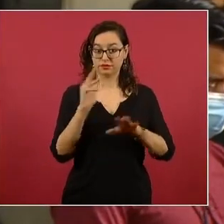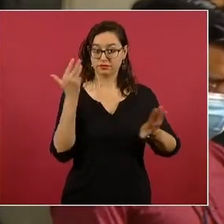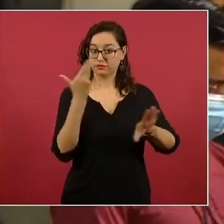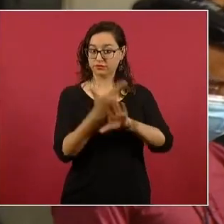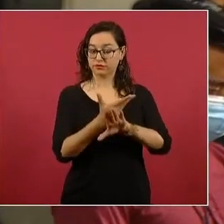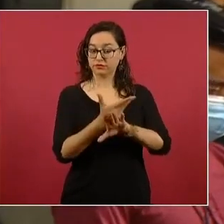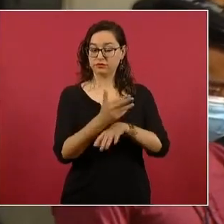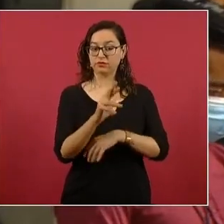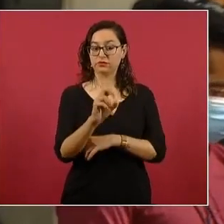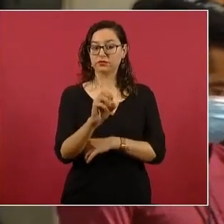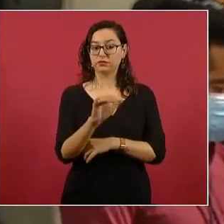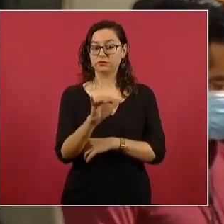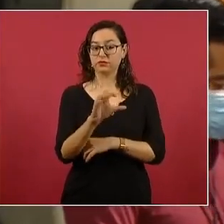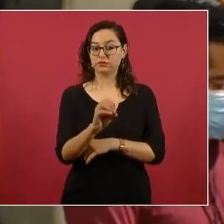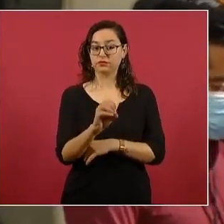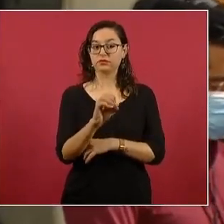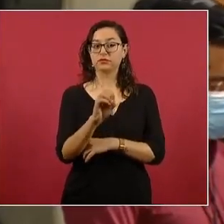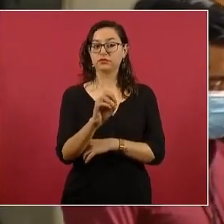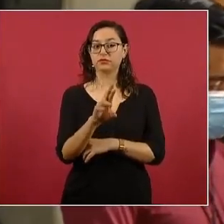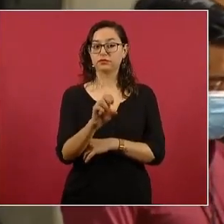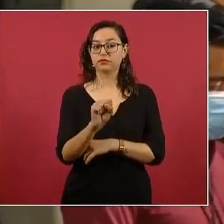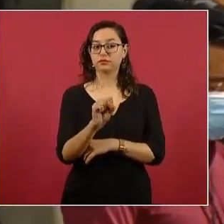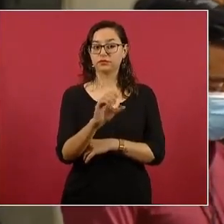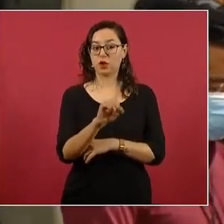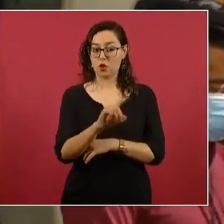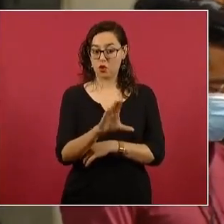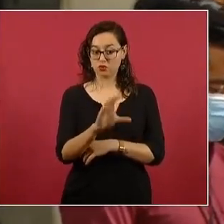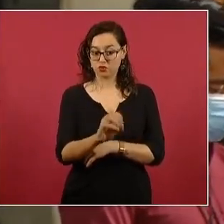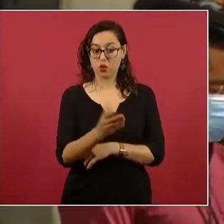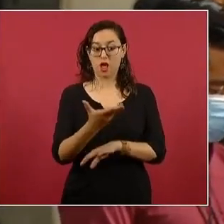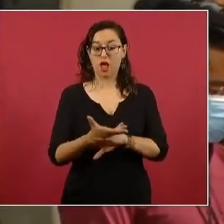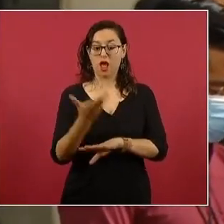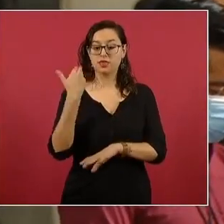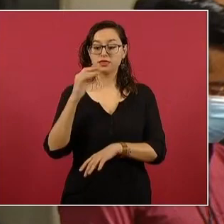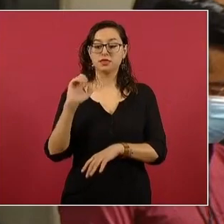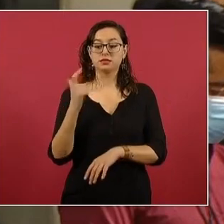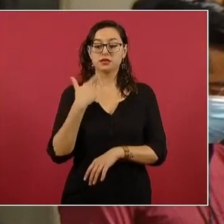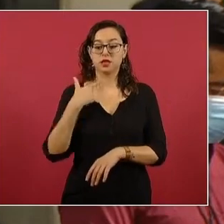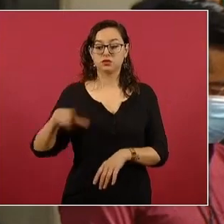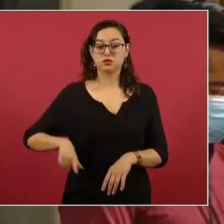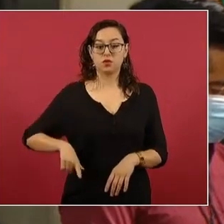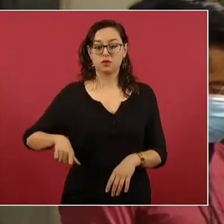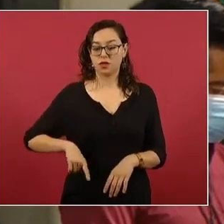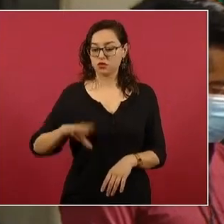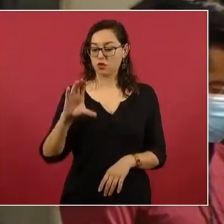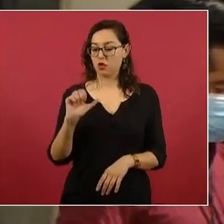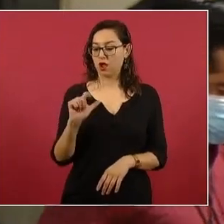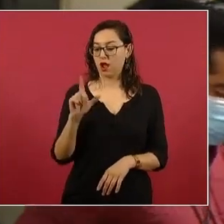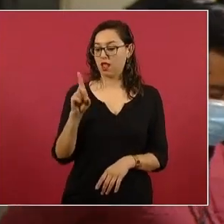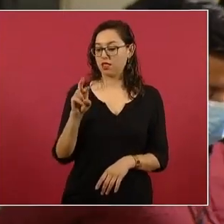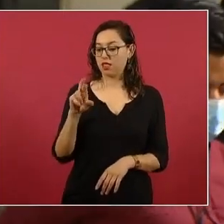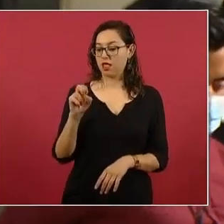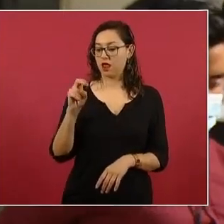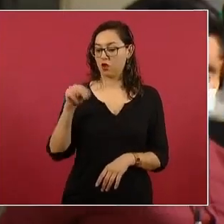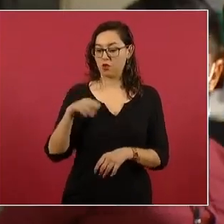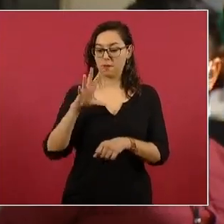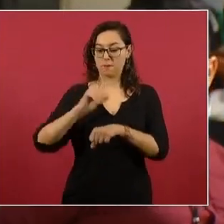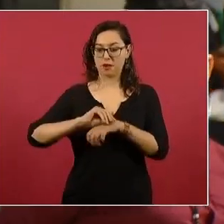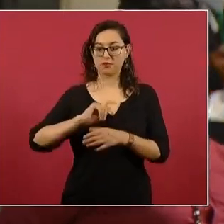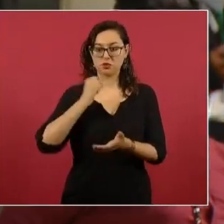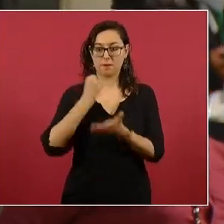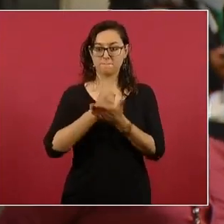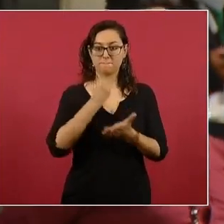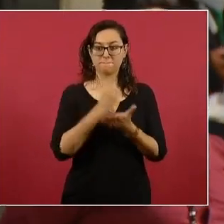Rosy Orozco para recuperar todos los inmuebles que le dio el gobierno de Felipe Calderón y hay empresas con operaciones